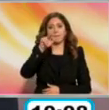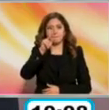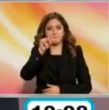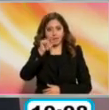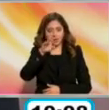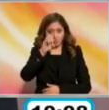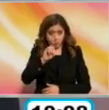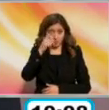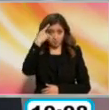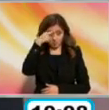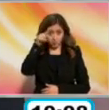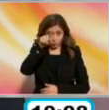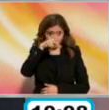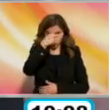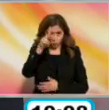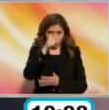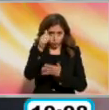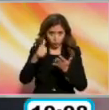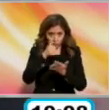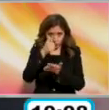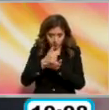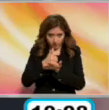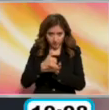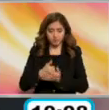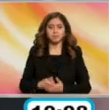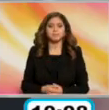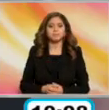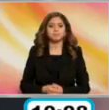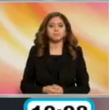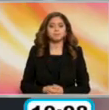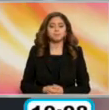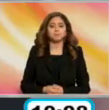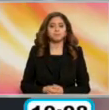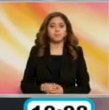ciudades. Y bueno, es jueves, así como que ya fin